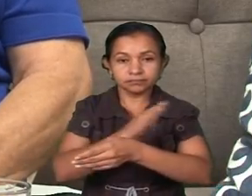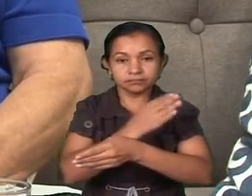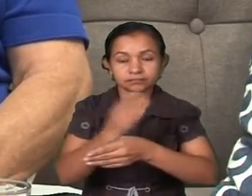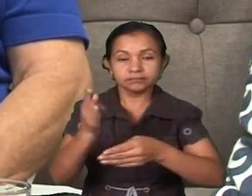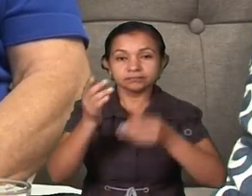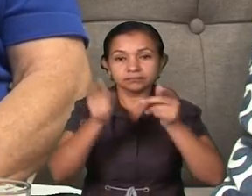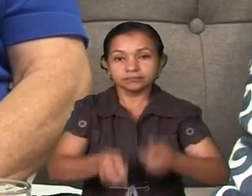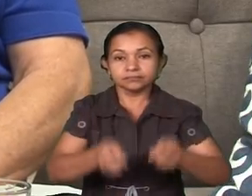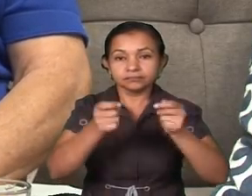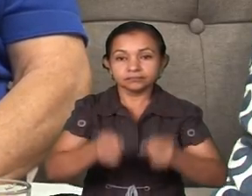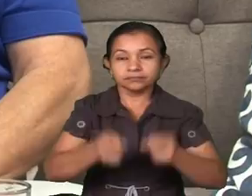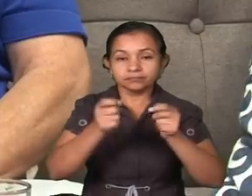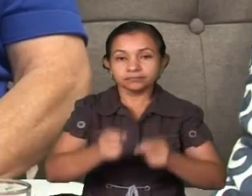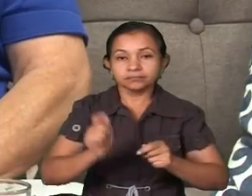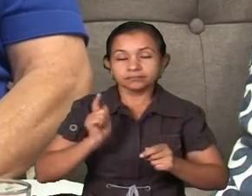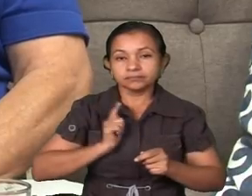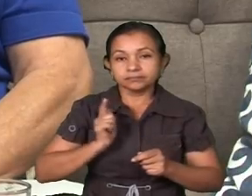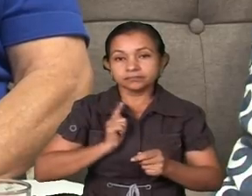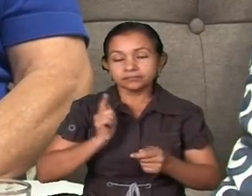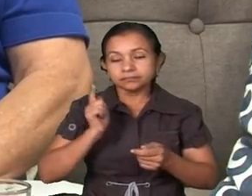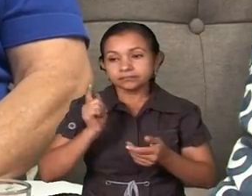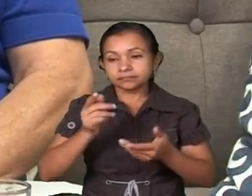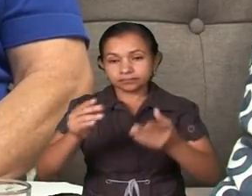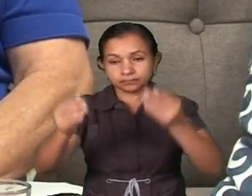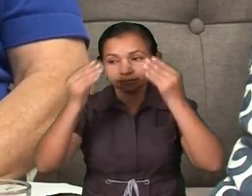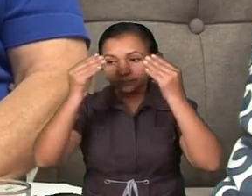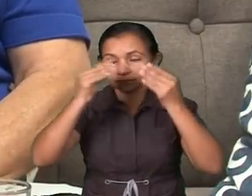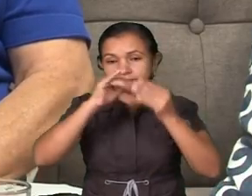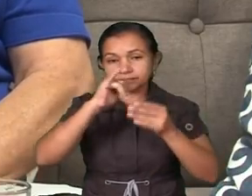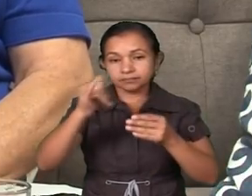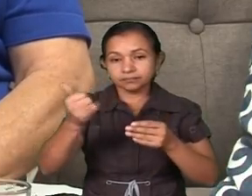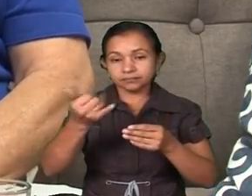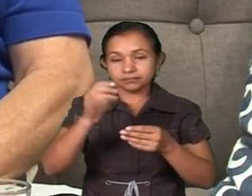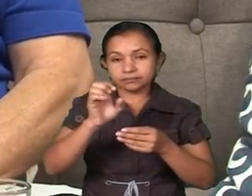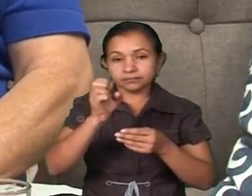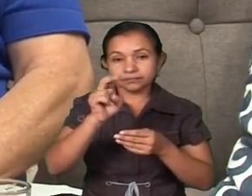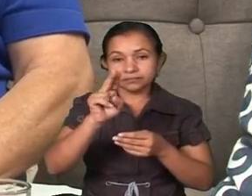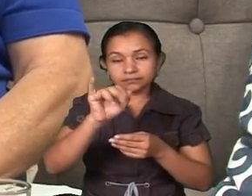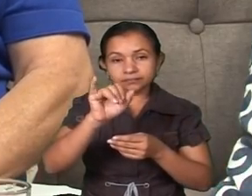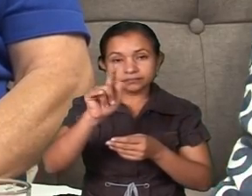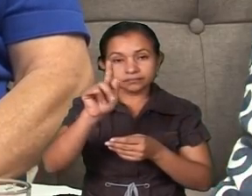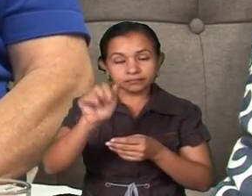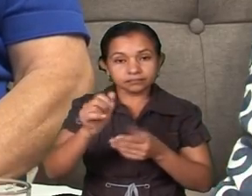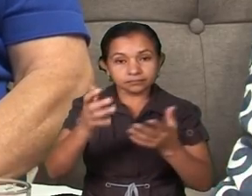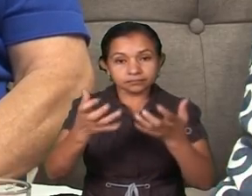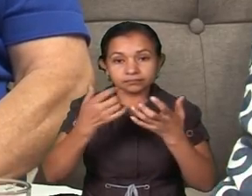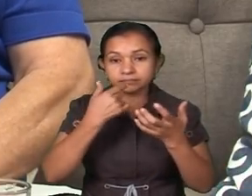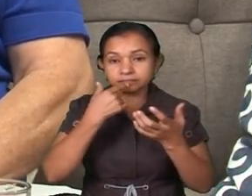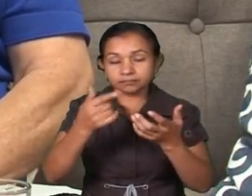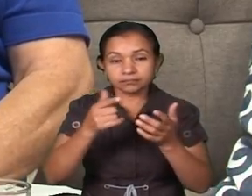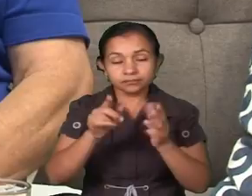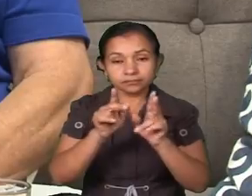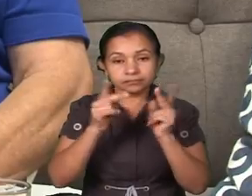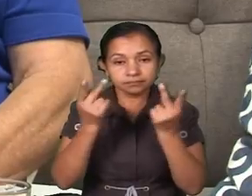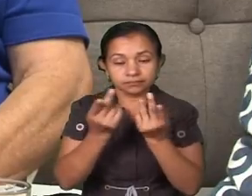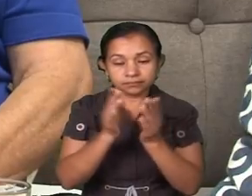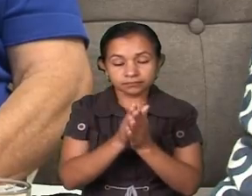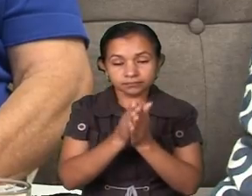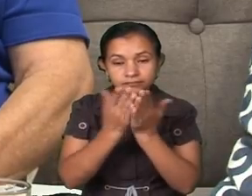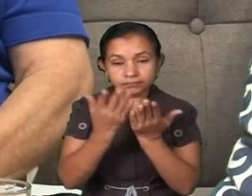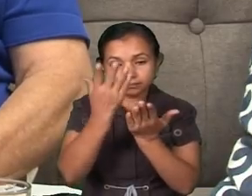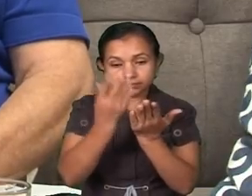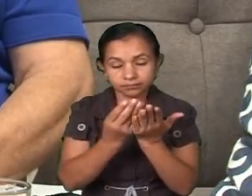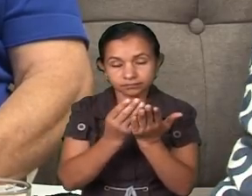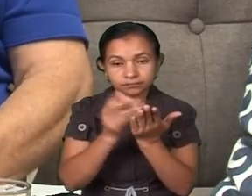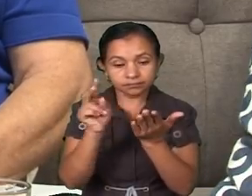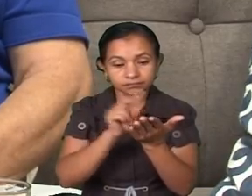jesuitas. Tengo formación jesuítica. Quiero contarle al pueblo que estudié la Biblia y que la leí